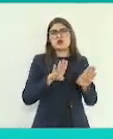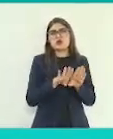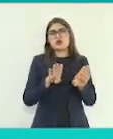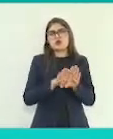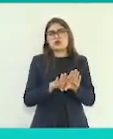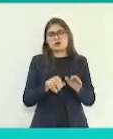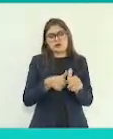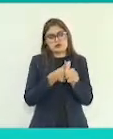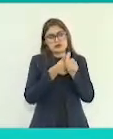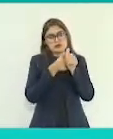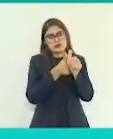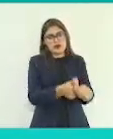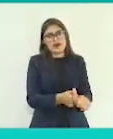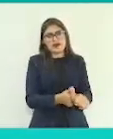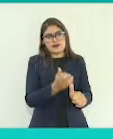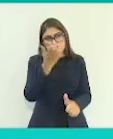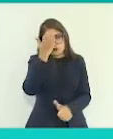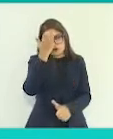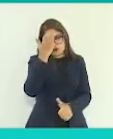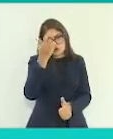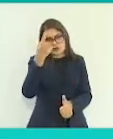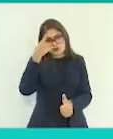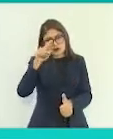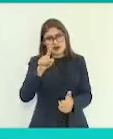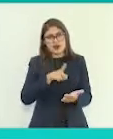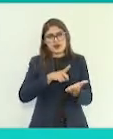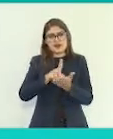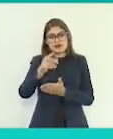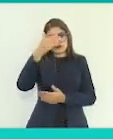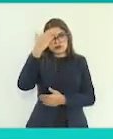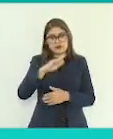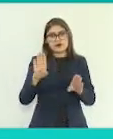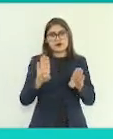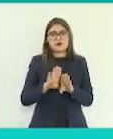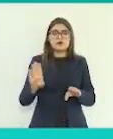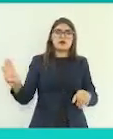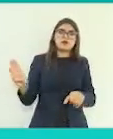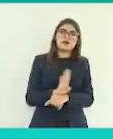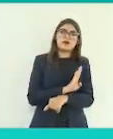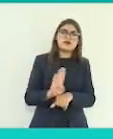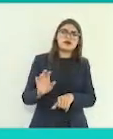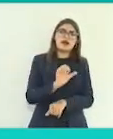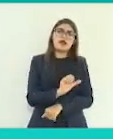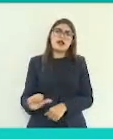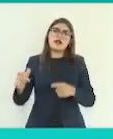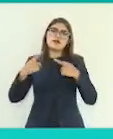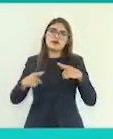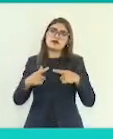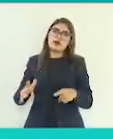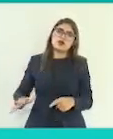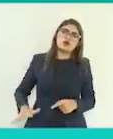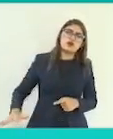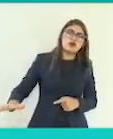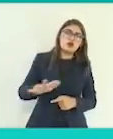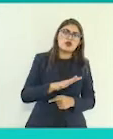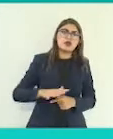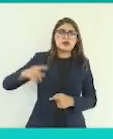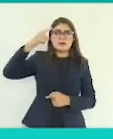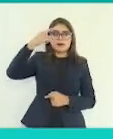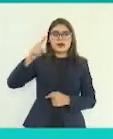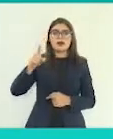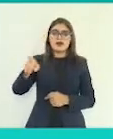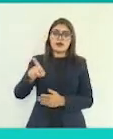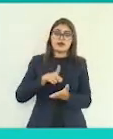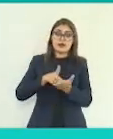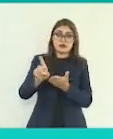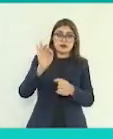el conocimiento del derecho a saber, cómo beneficiar a la sociedad en el utilizamiento de este derecho. Sin